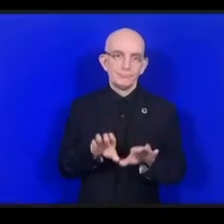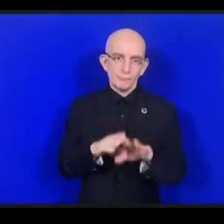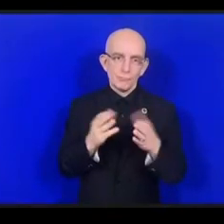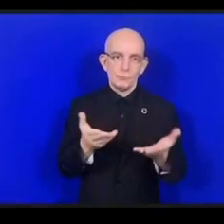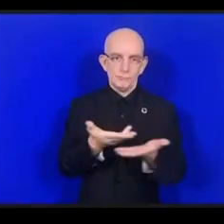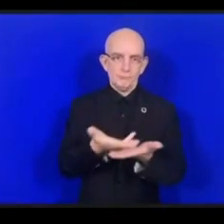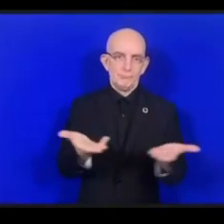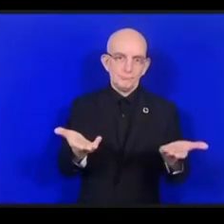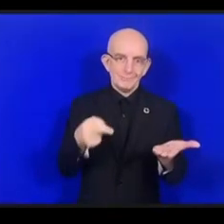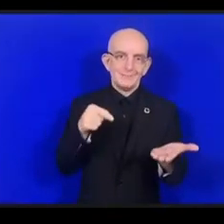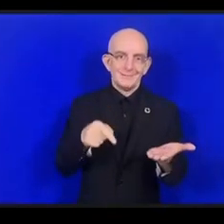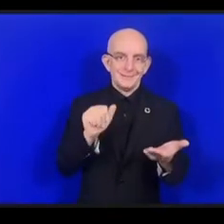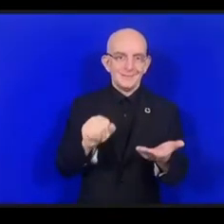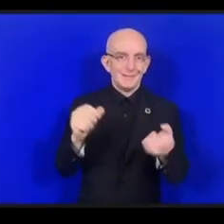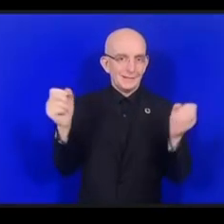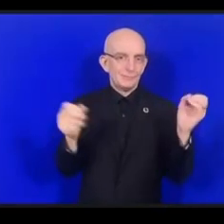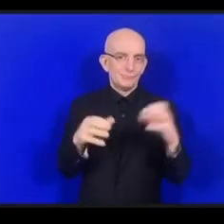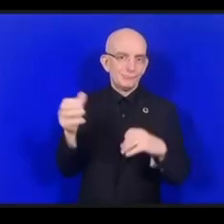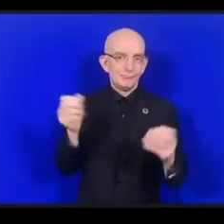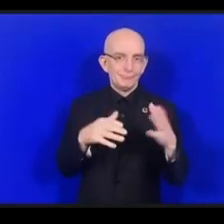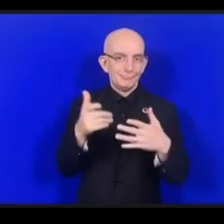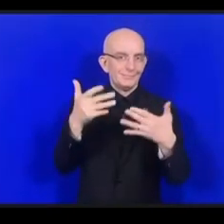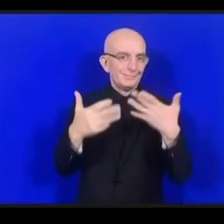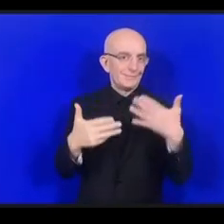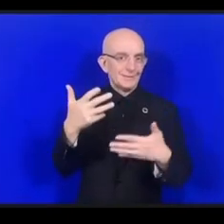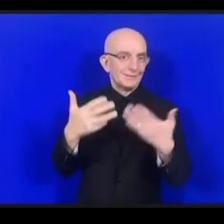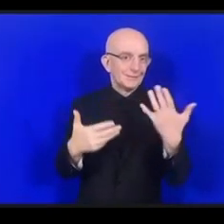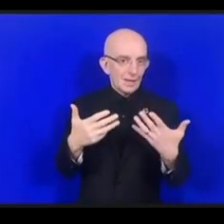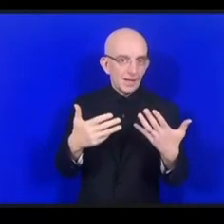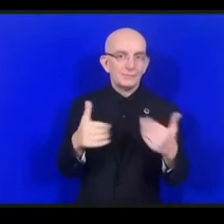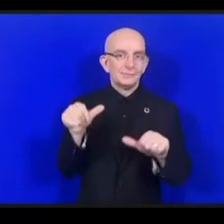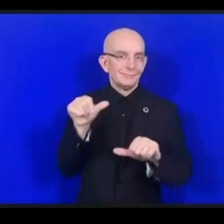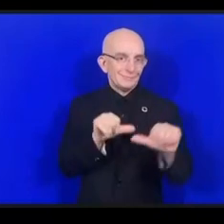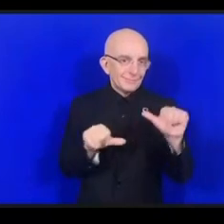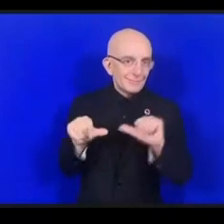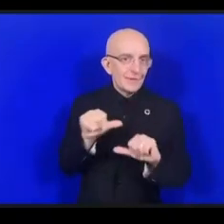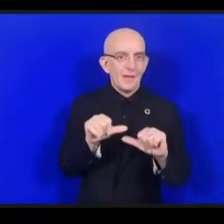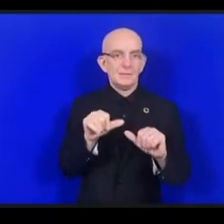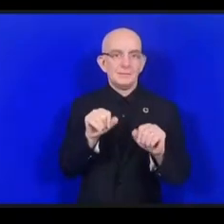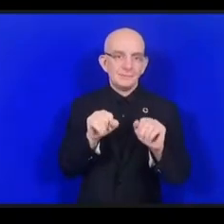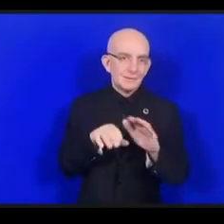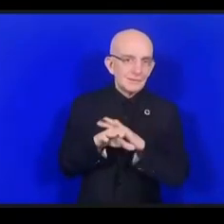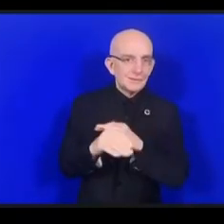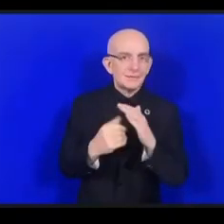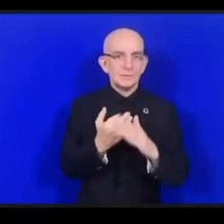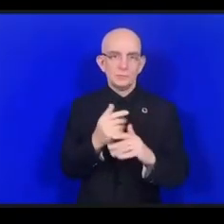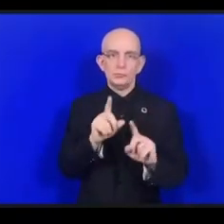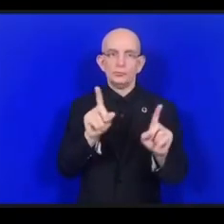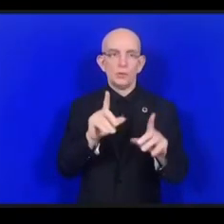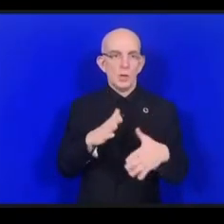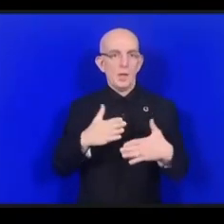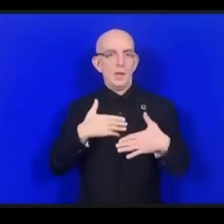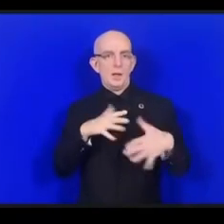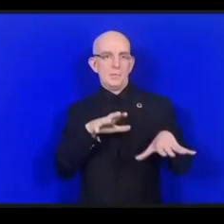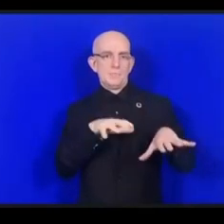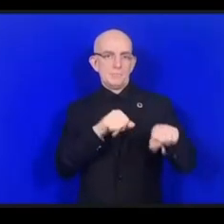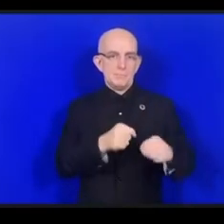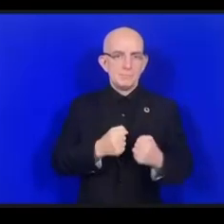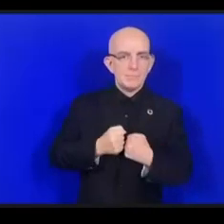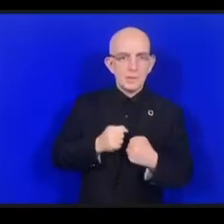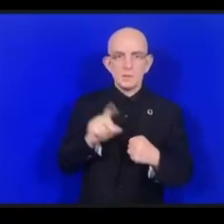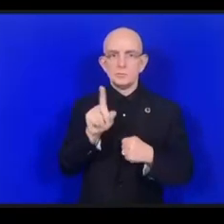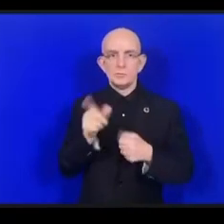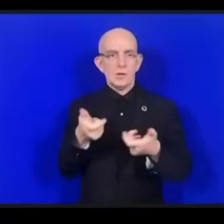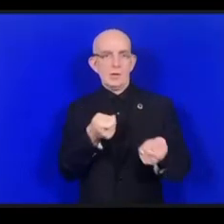de propietarios no entornos controlables controlados sino que son de libre y acceso gratuito